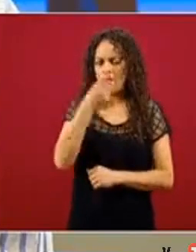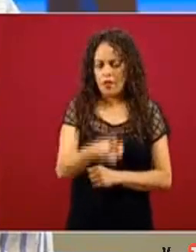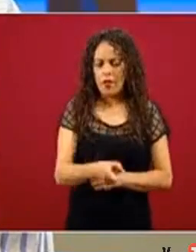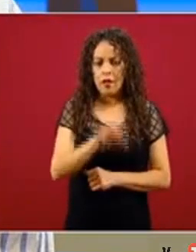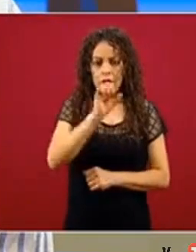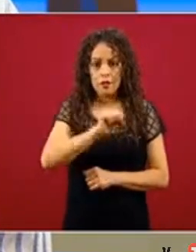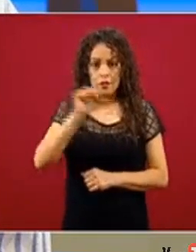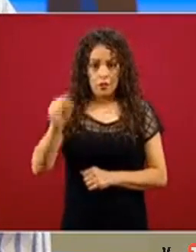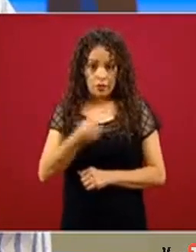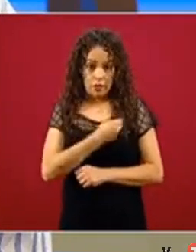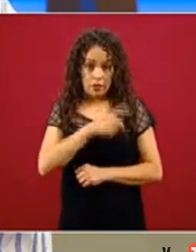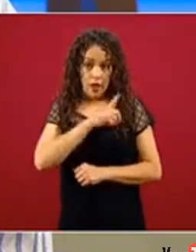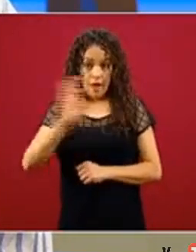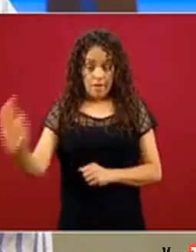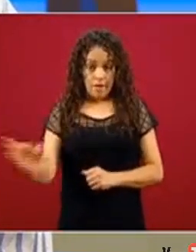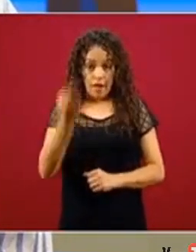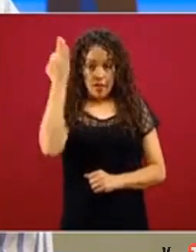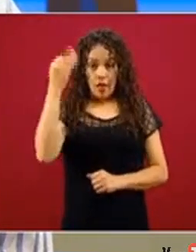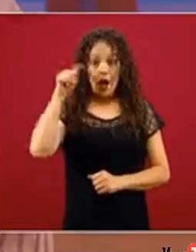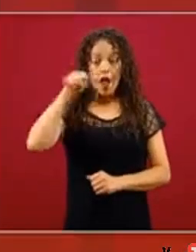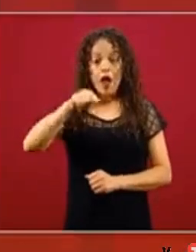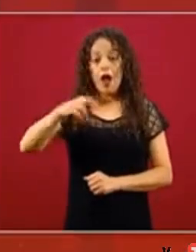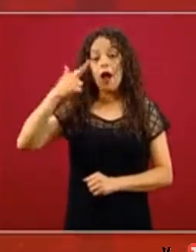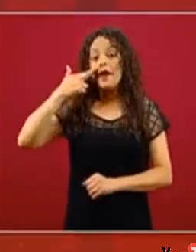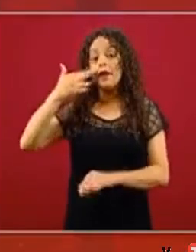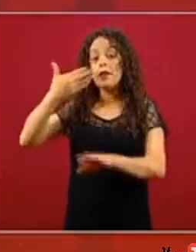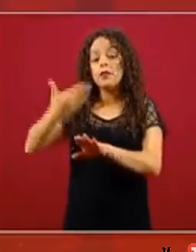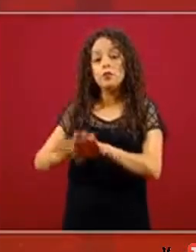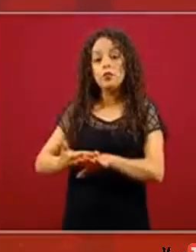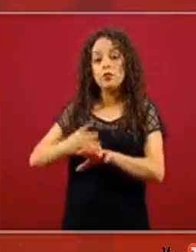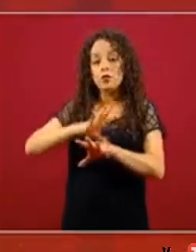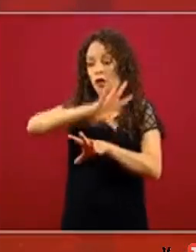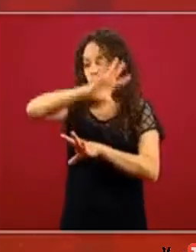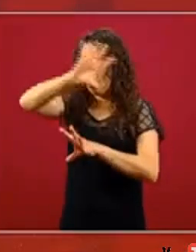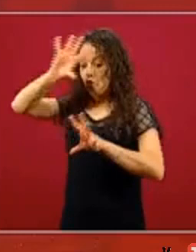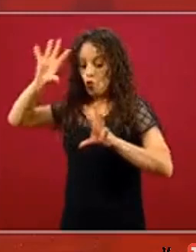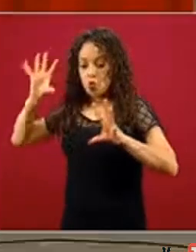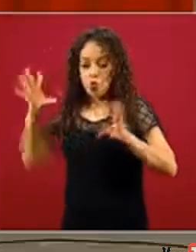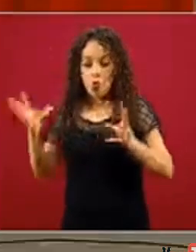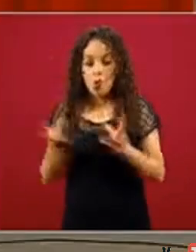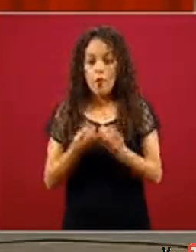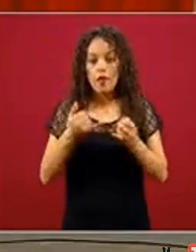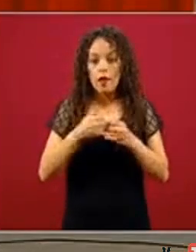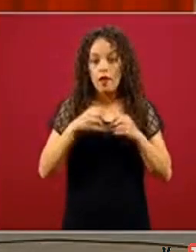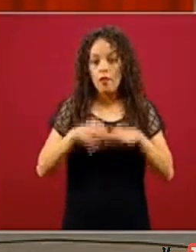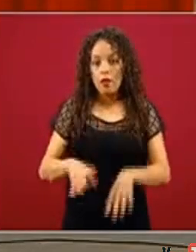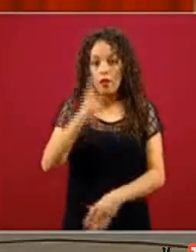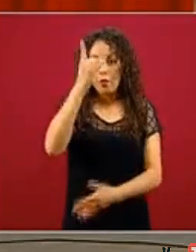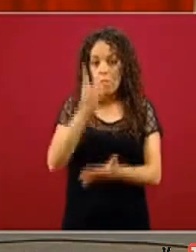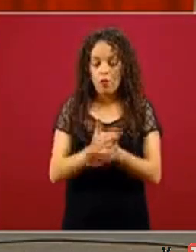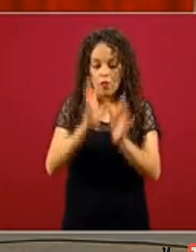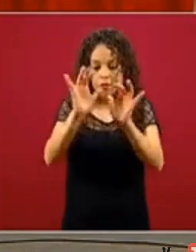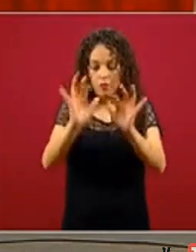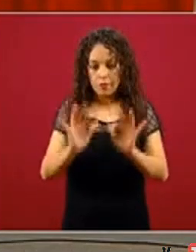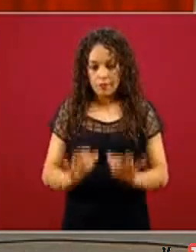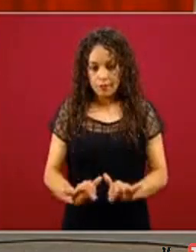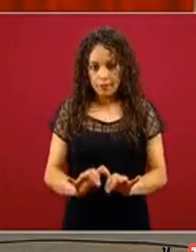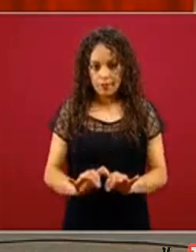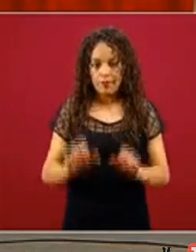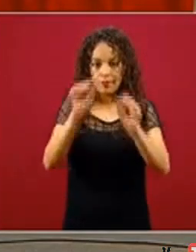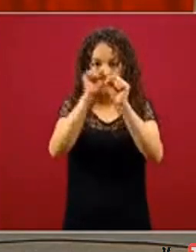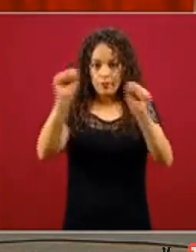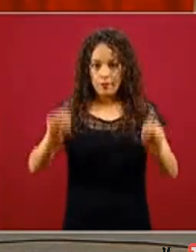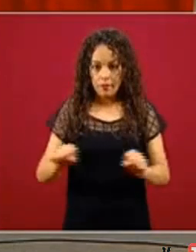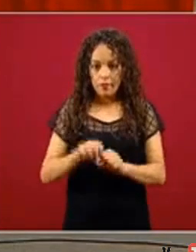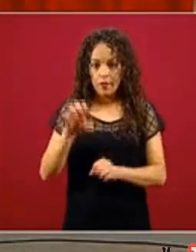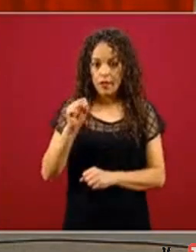Federal es la responsable de compilar la información de la vigilancia epidemiológica. Hay un sistema que se llama así, Sistema Nacional